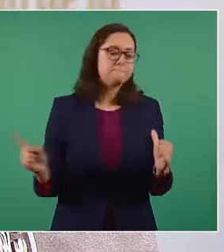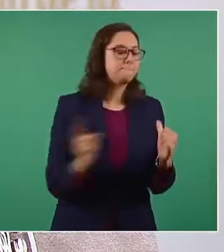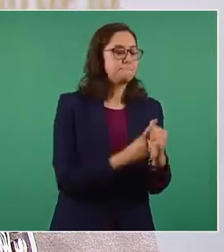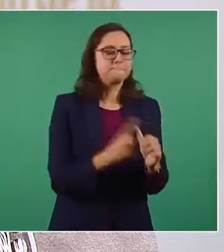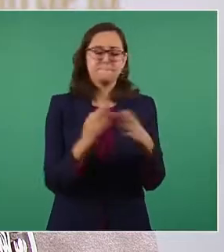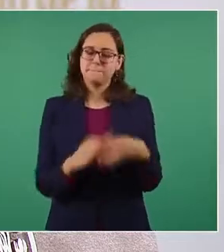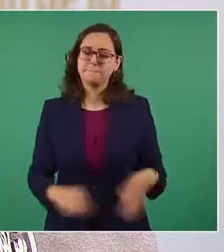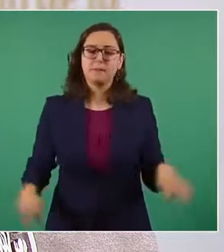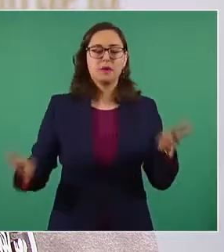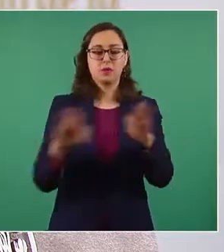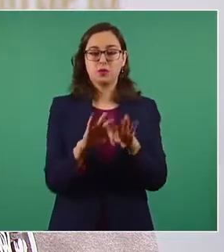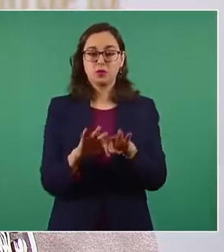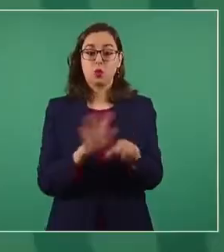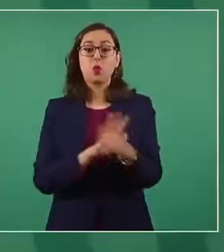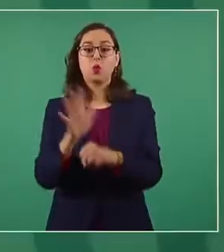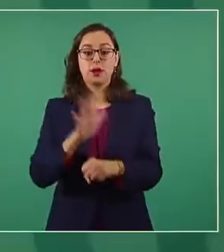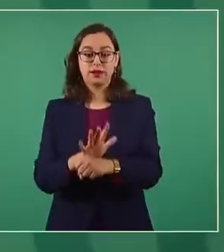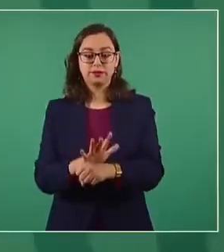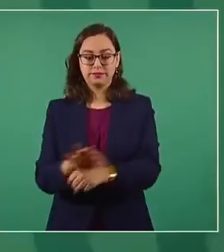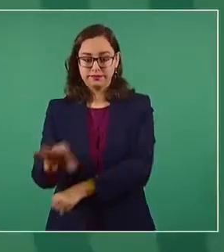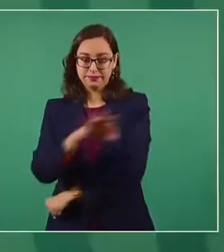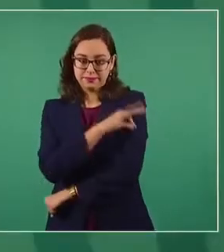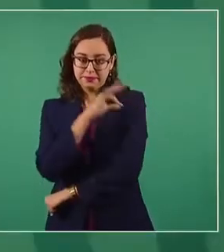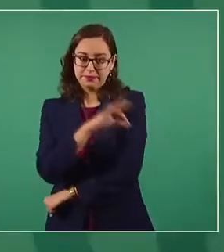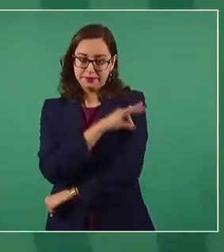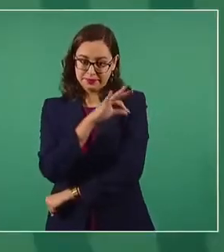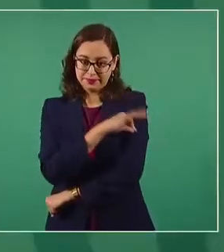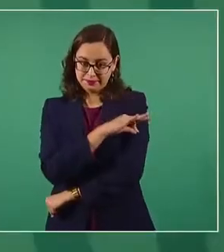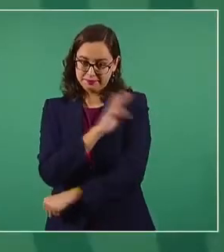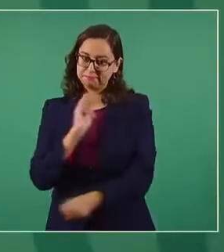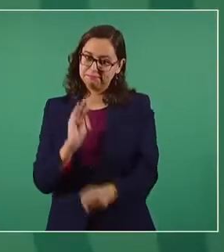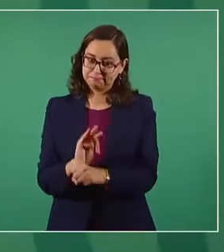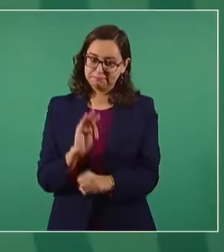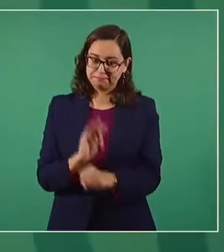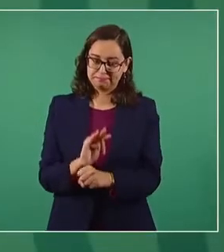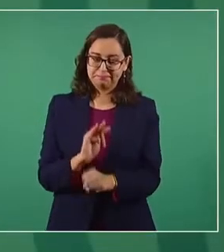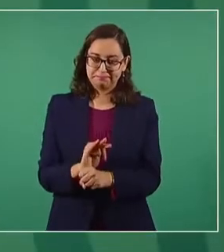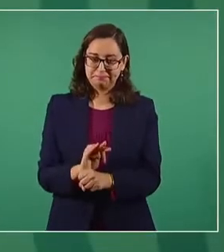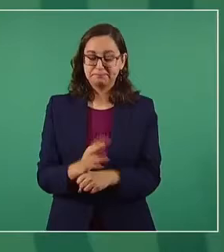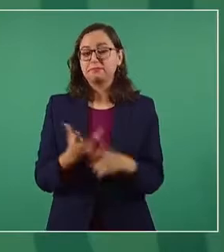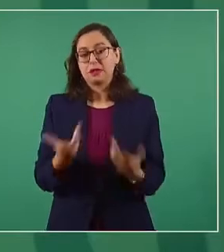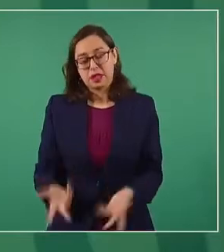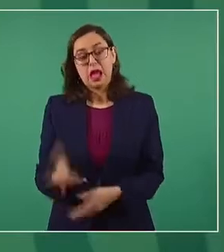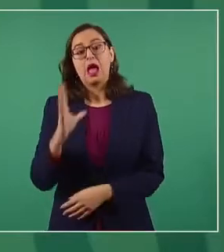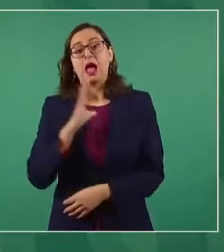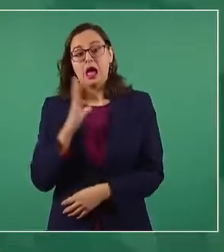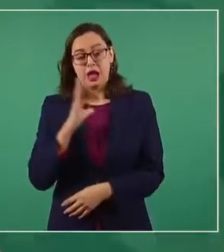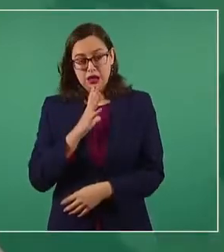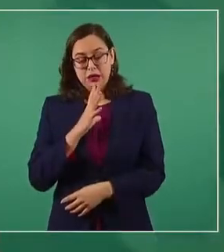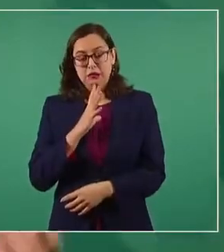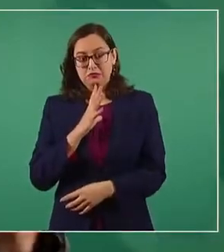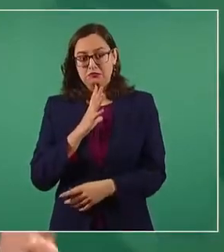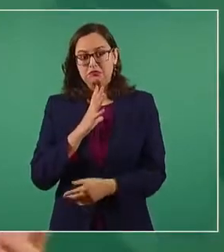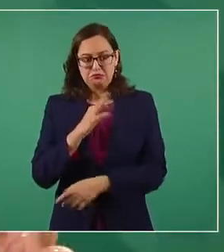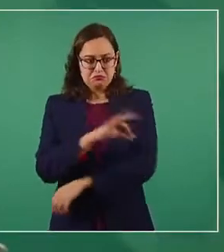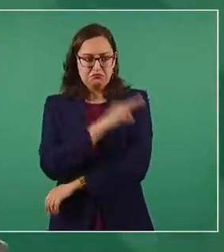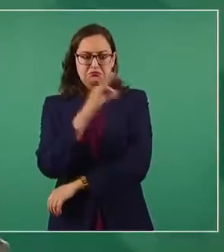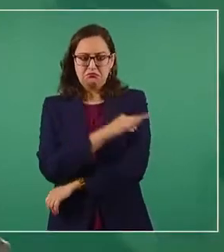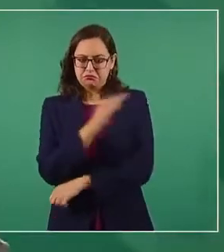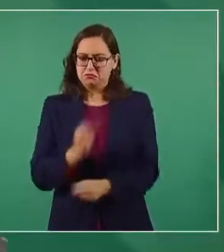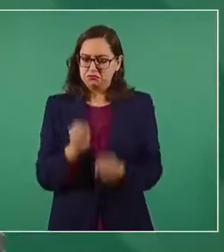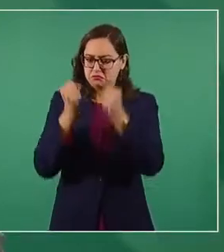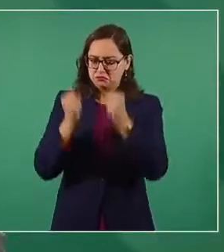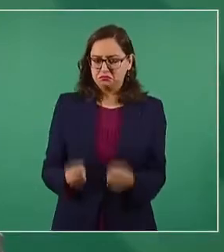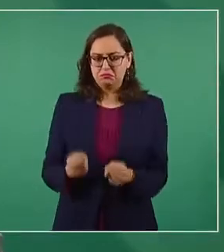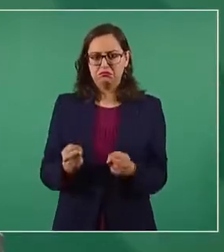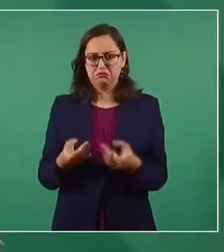salud pública son las vacunas. Las vacunas suelen ser productos farmacéuticos muy seguros, tienen estándares de